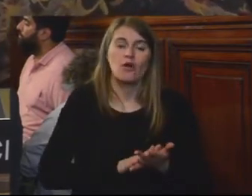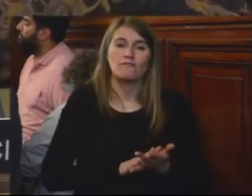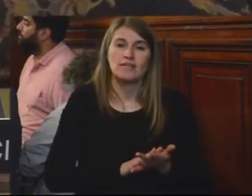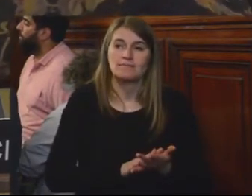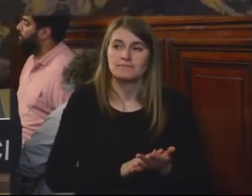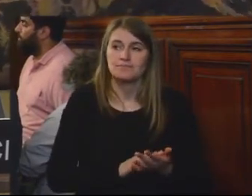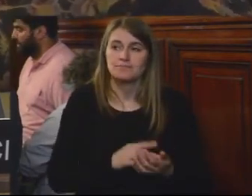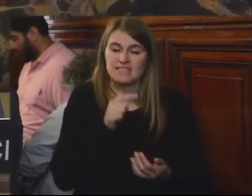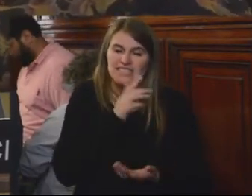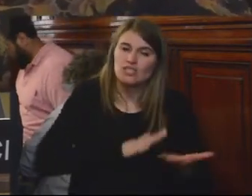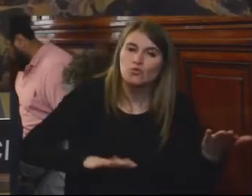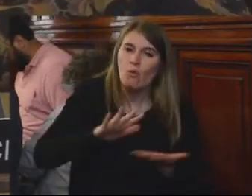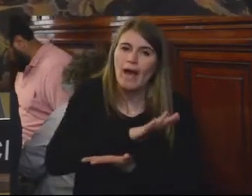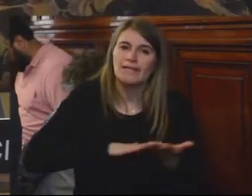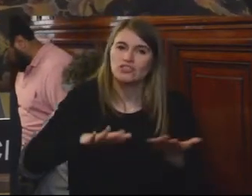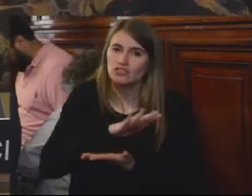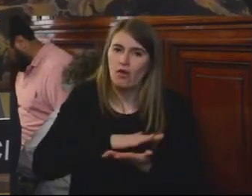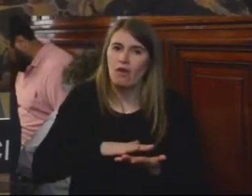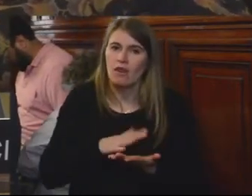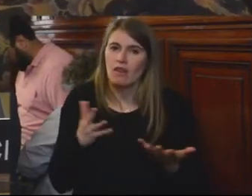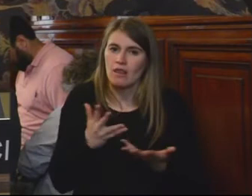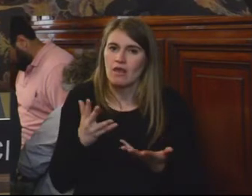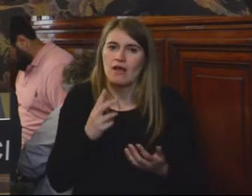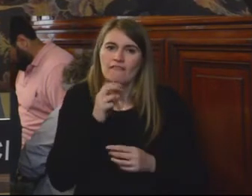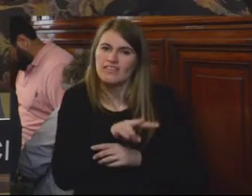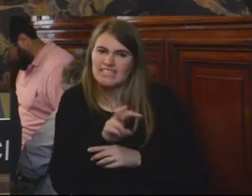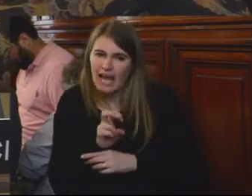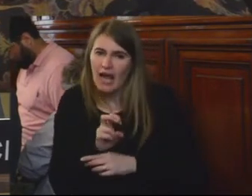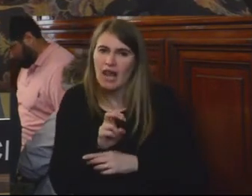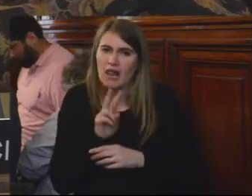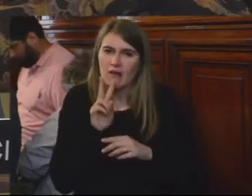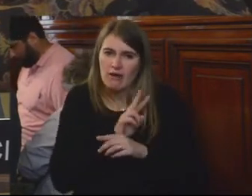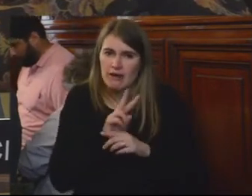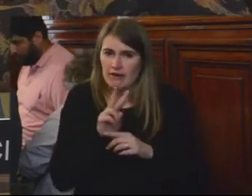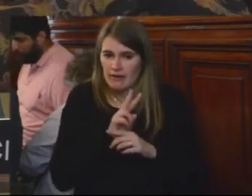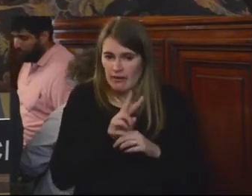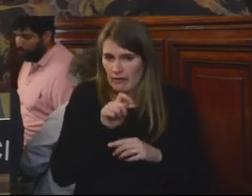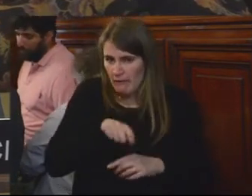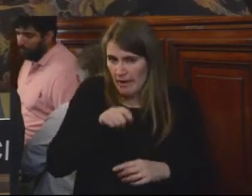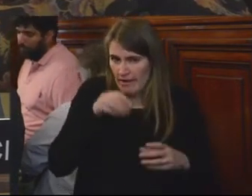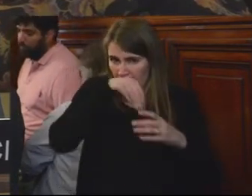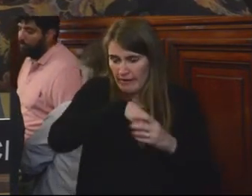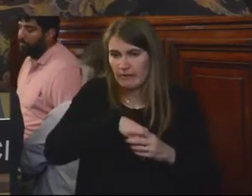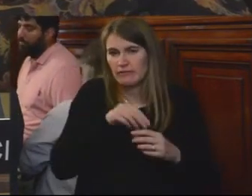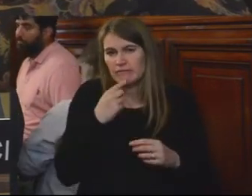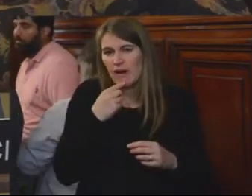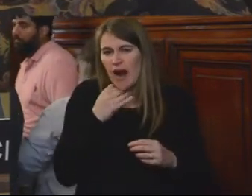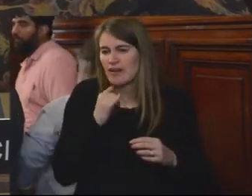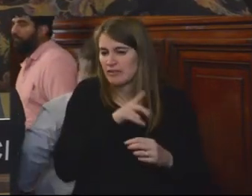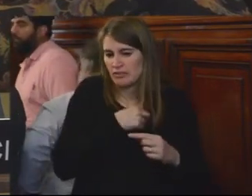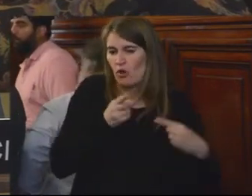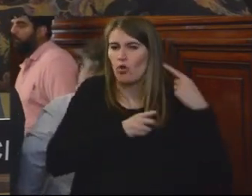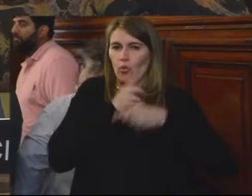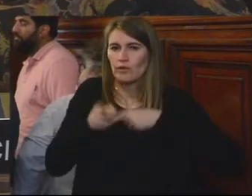situación los fiscales y procuradores la procuradora general de la nación que vienen siendo cuestionados en su